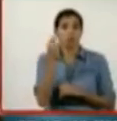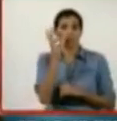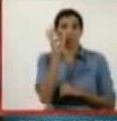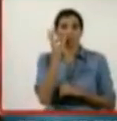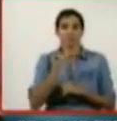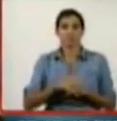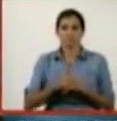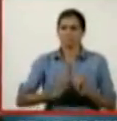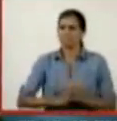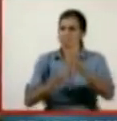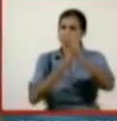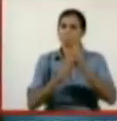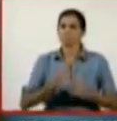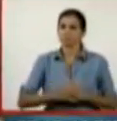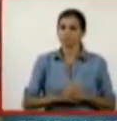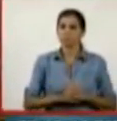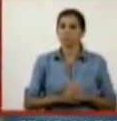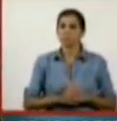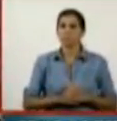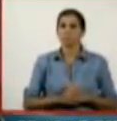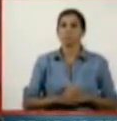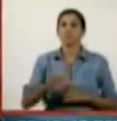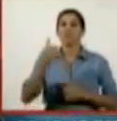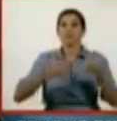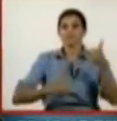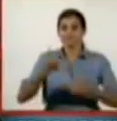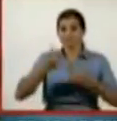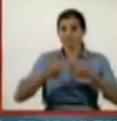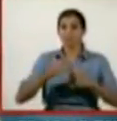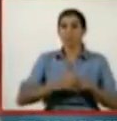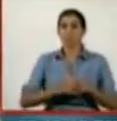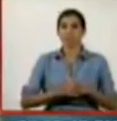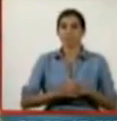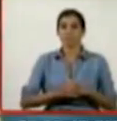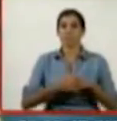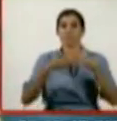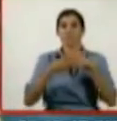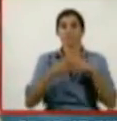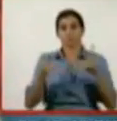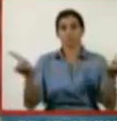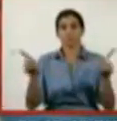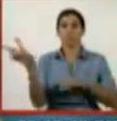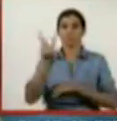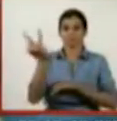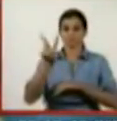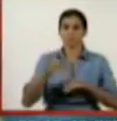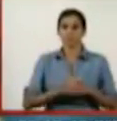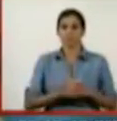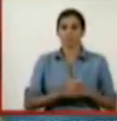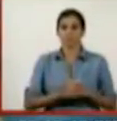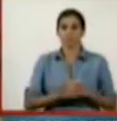un gran Liderazgo precandidato por la alternativa democrática de Venezuela